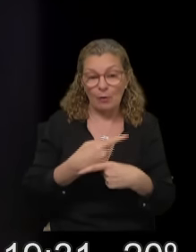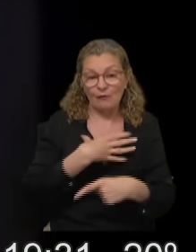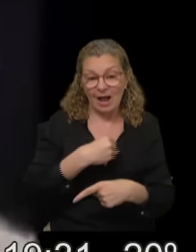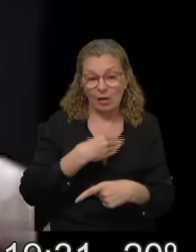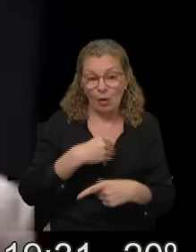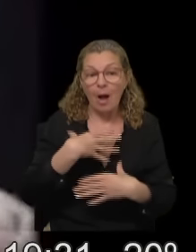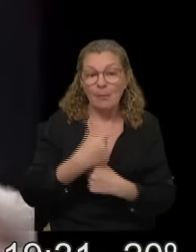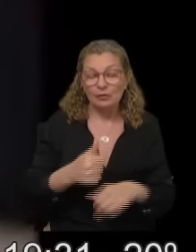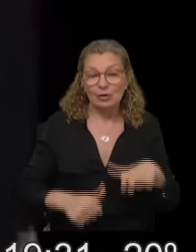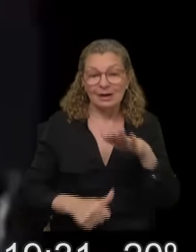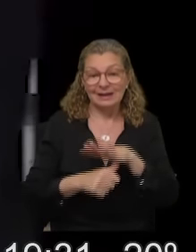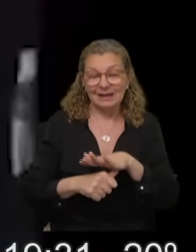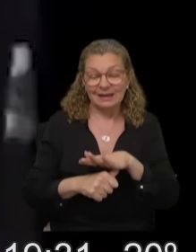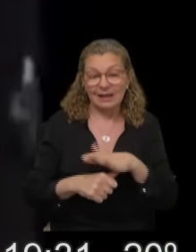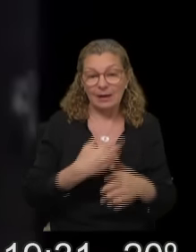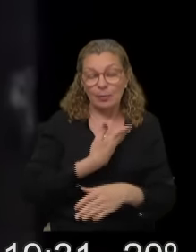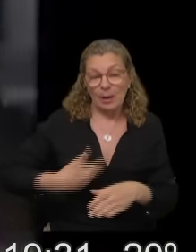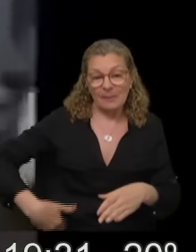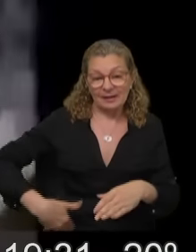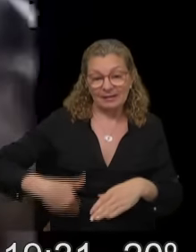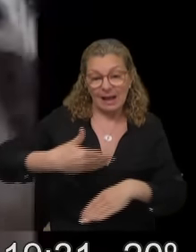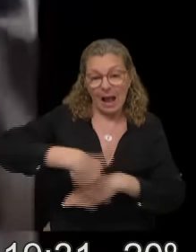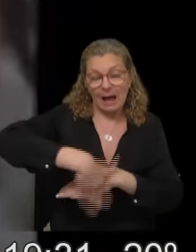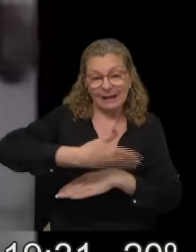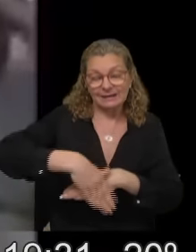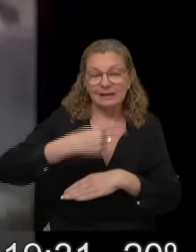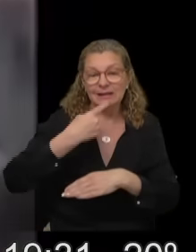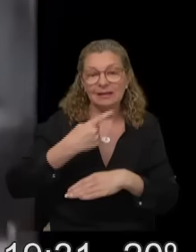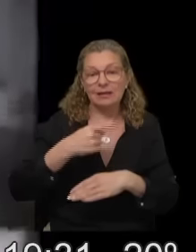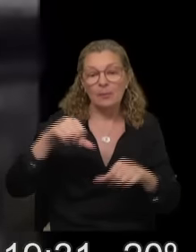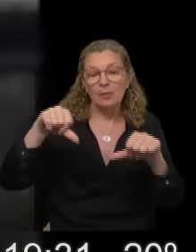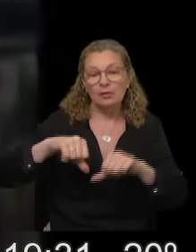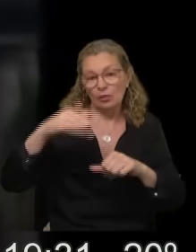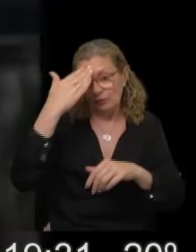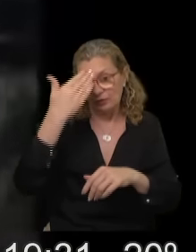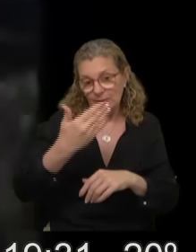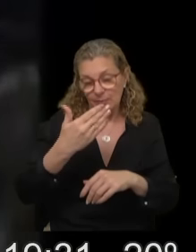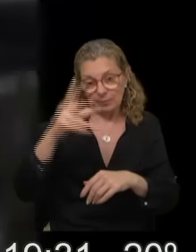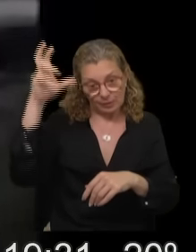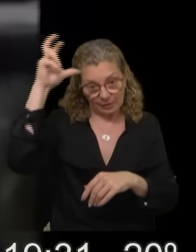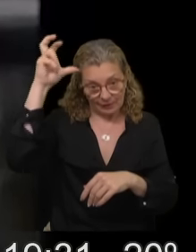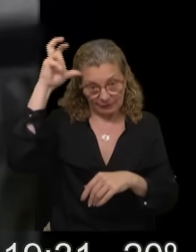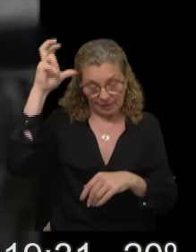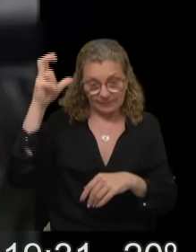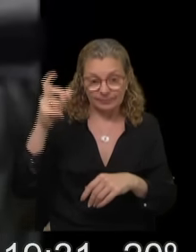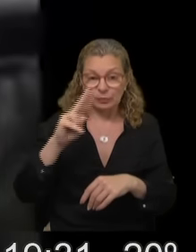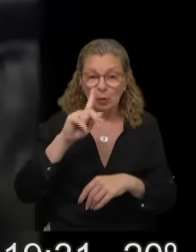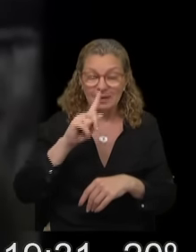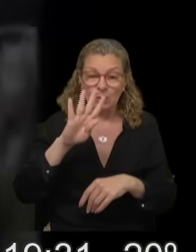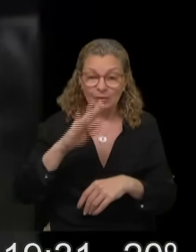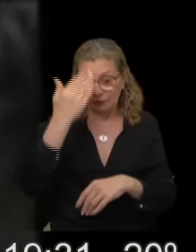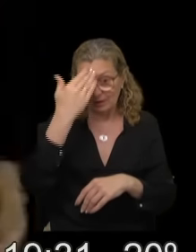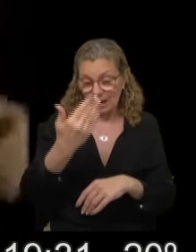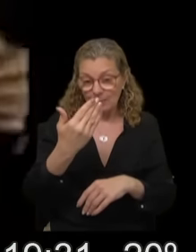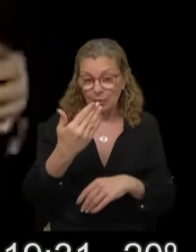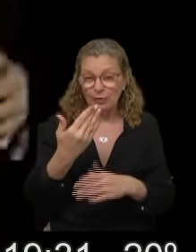Nacional, liderado entonces por el todavía presidente Luis Lacalle Herrera. Del lado perdedor estuvo el Frente Amplista Tabaré Vázquez. En 2004 el Frente Amplio evitó